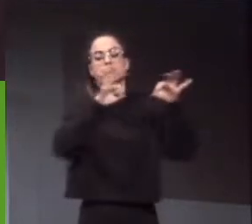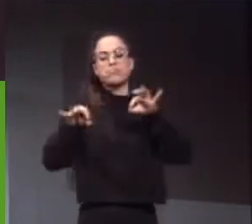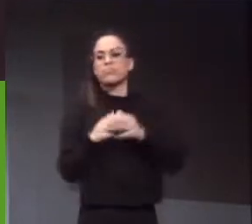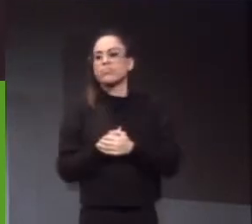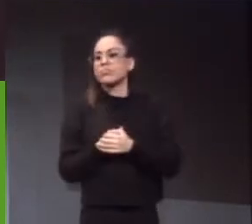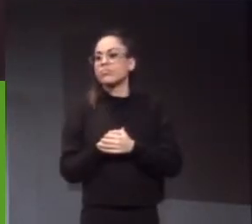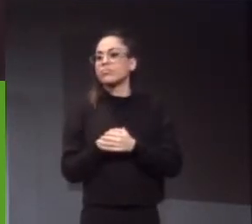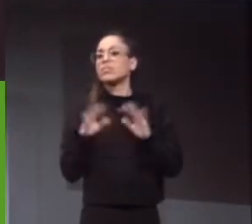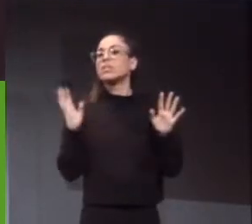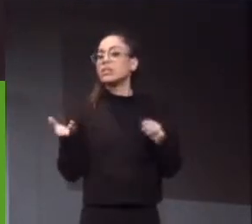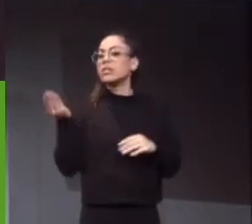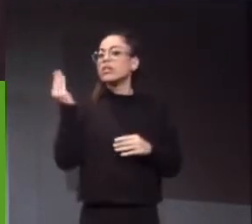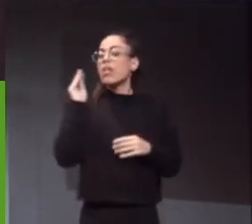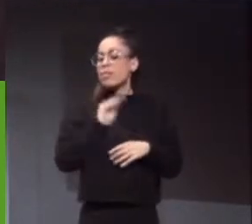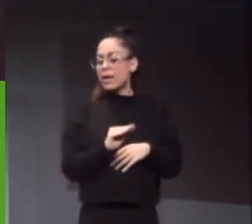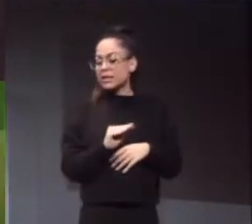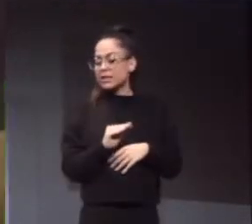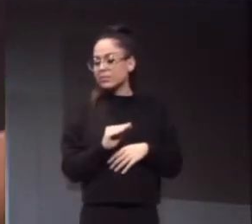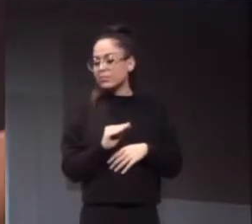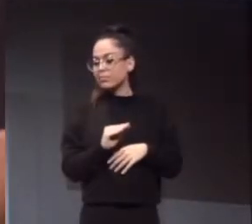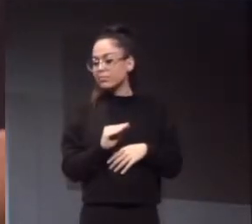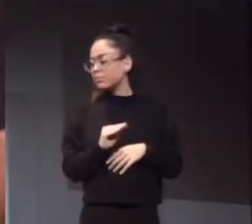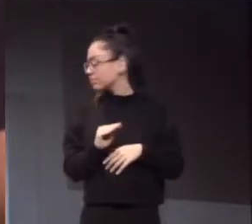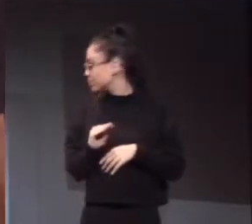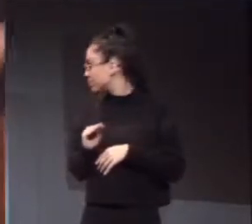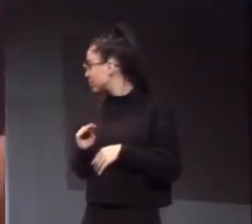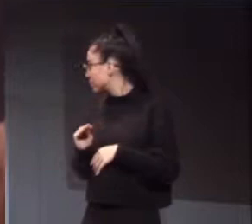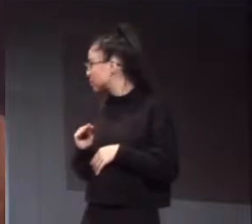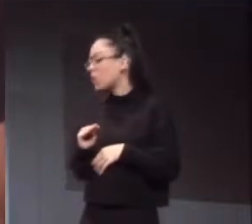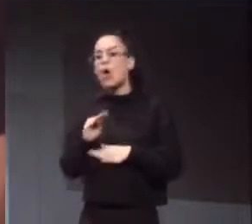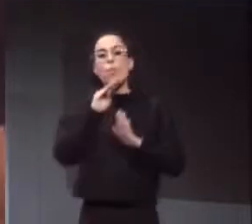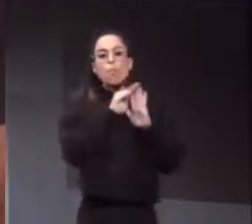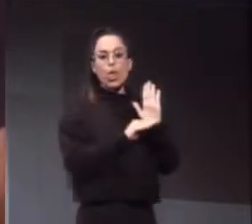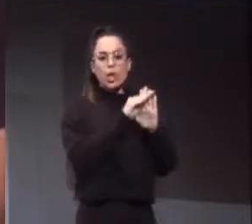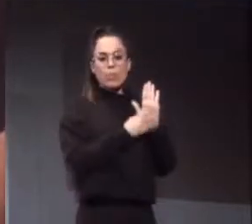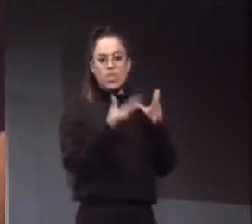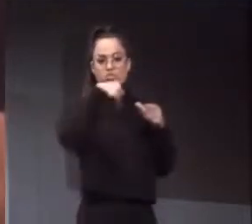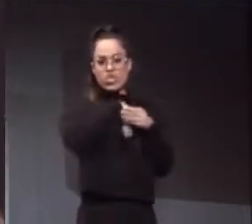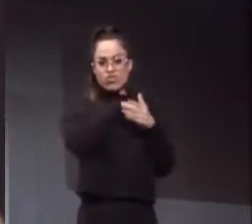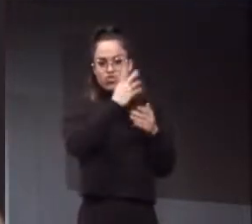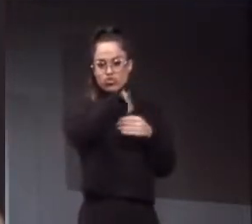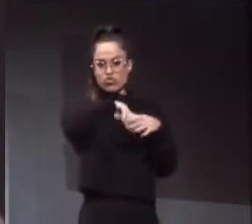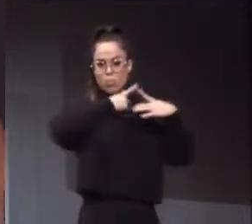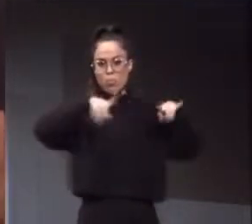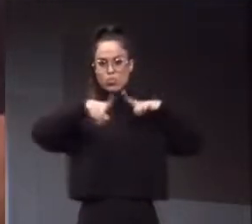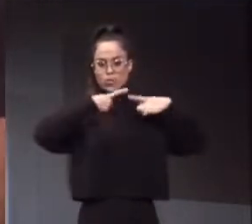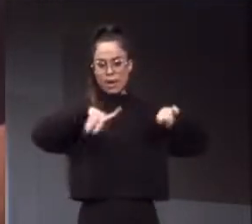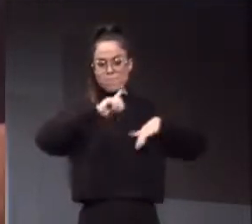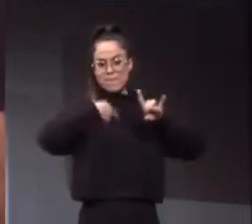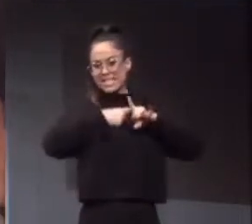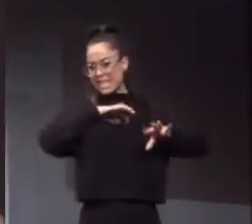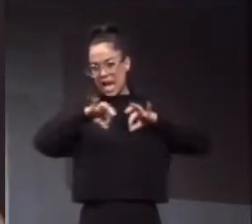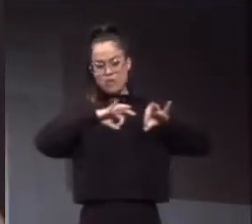adelanto además de una programación teatral musical etcétera etcétera tenemos dos días que los dedicamos